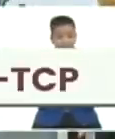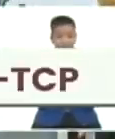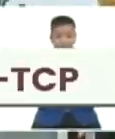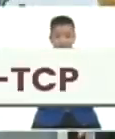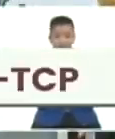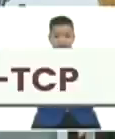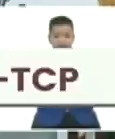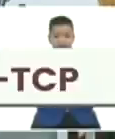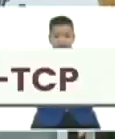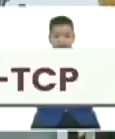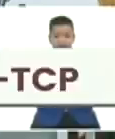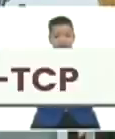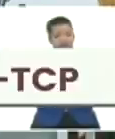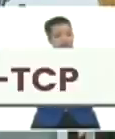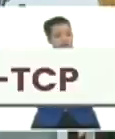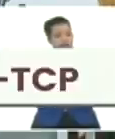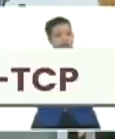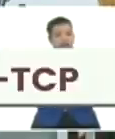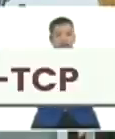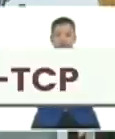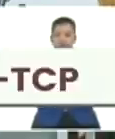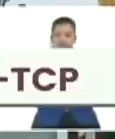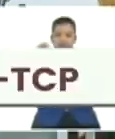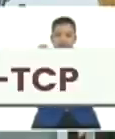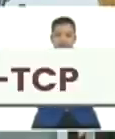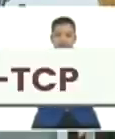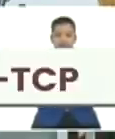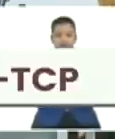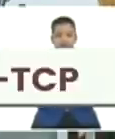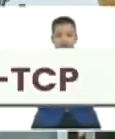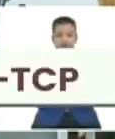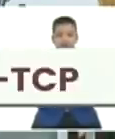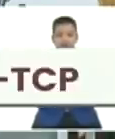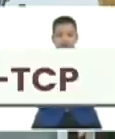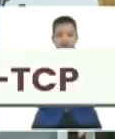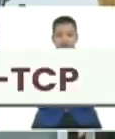La razón vencerá a la fuerza. Y que